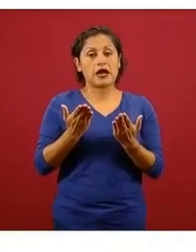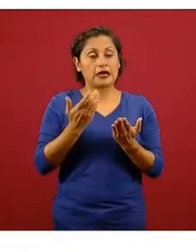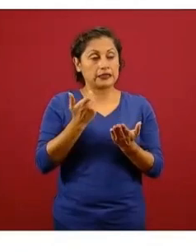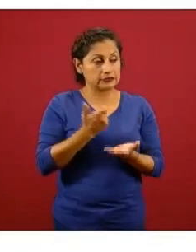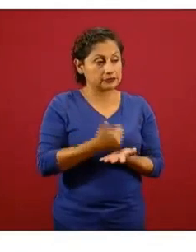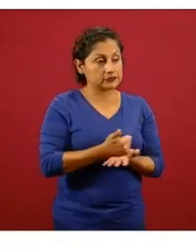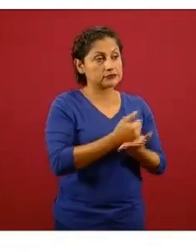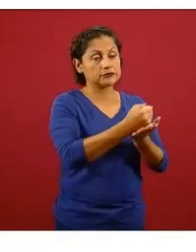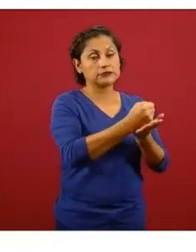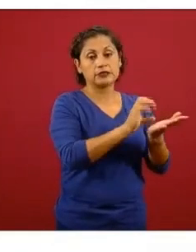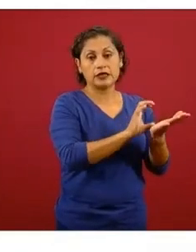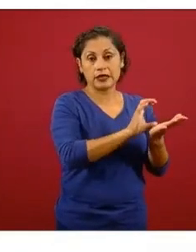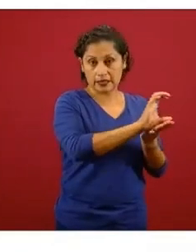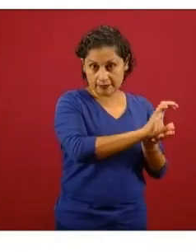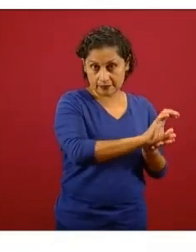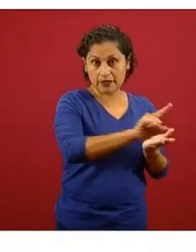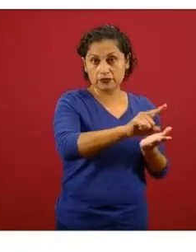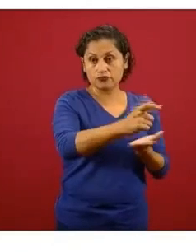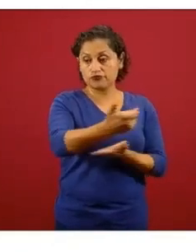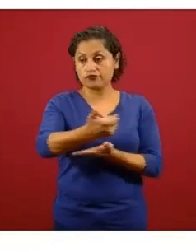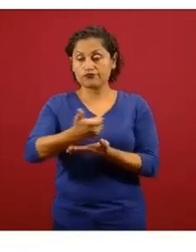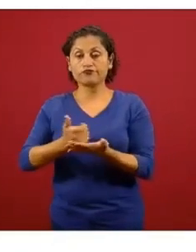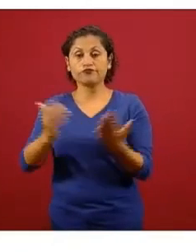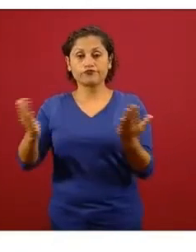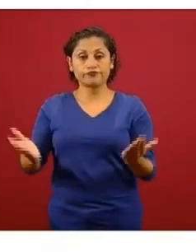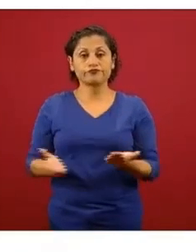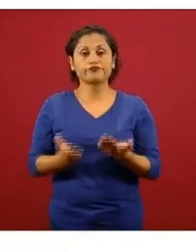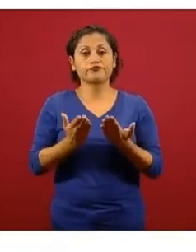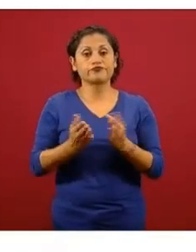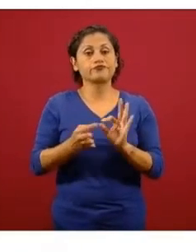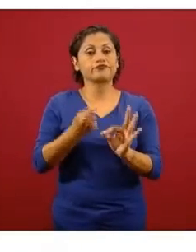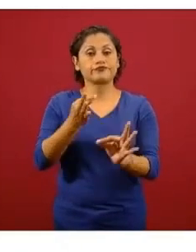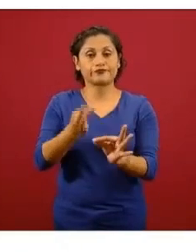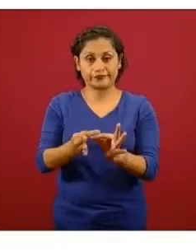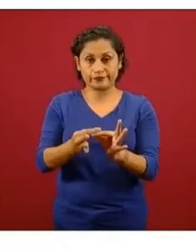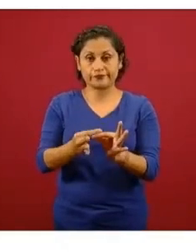acreditarle a cada persona, a cada beneficiario del programa,